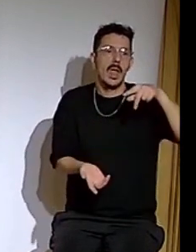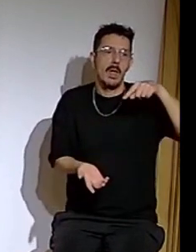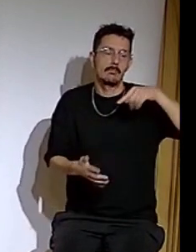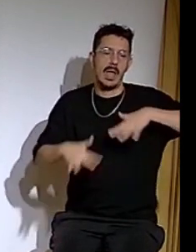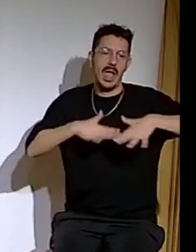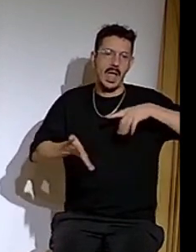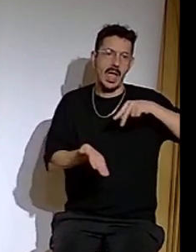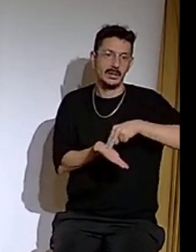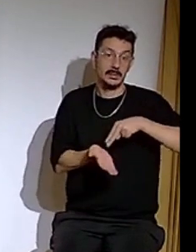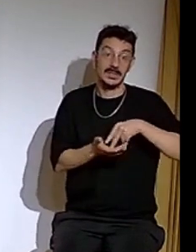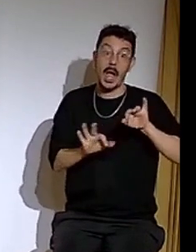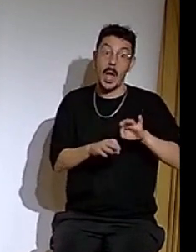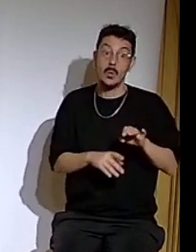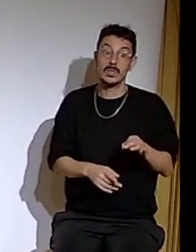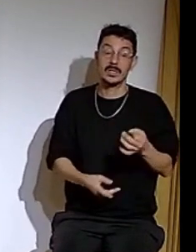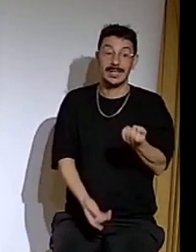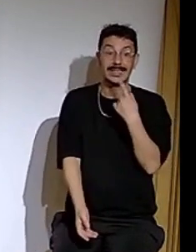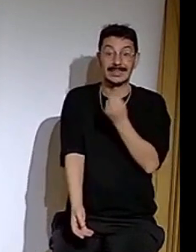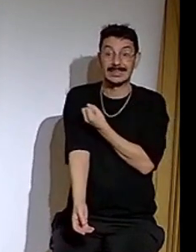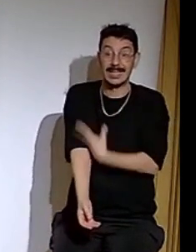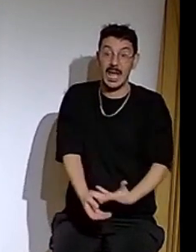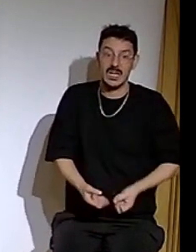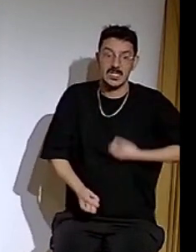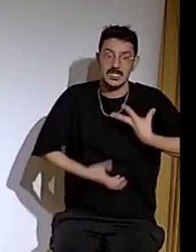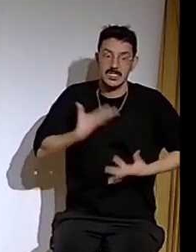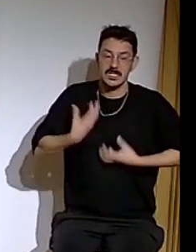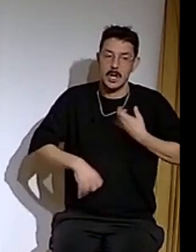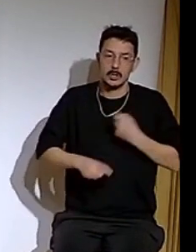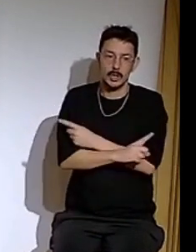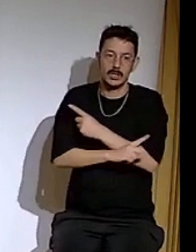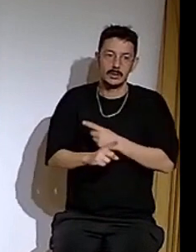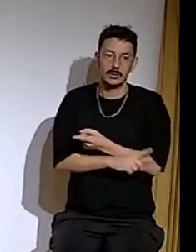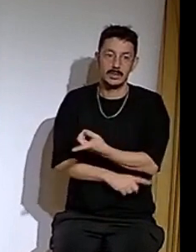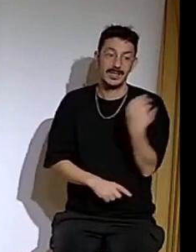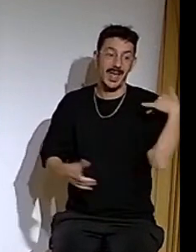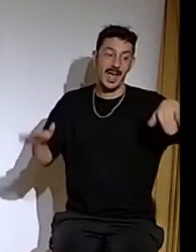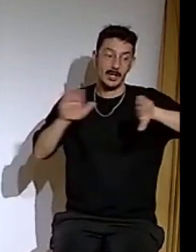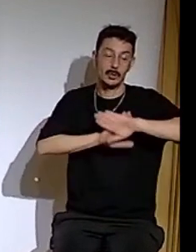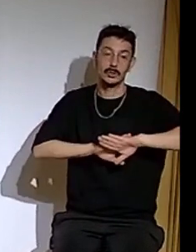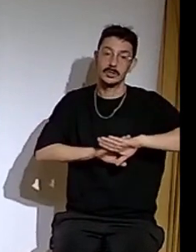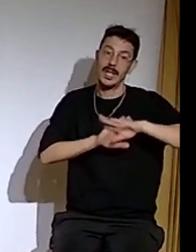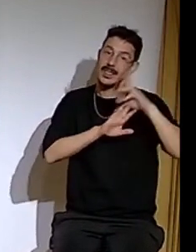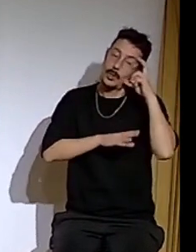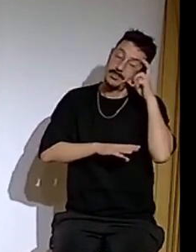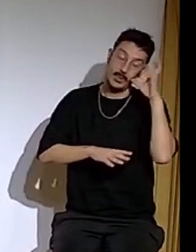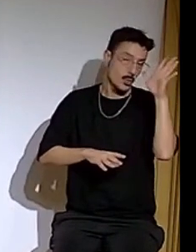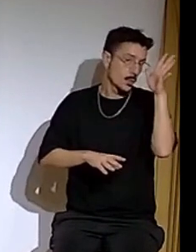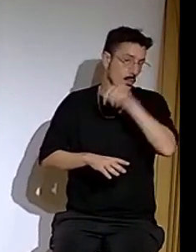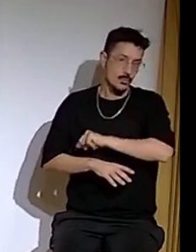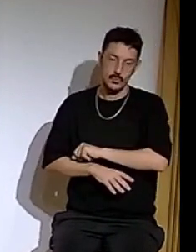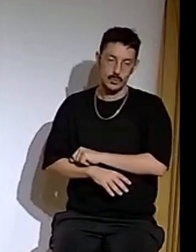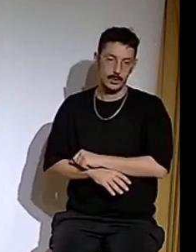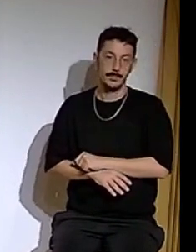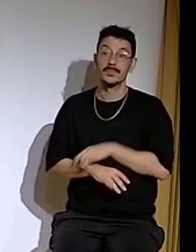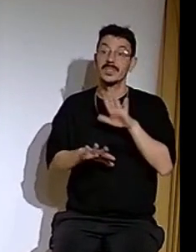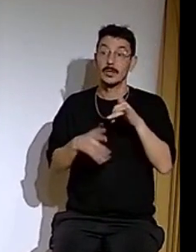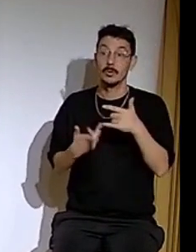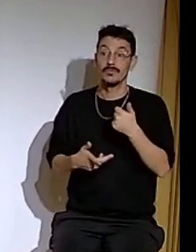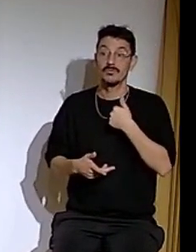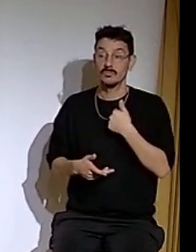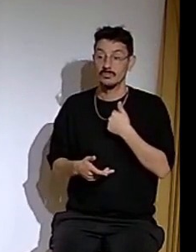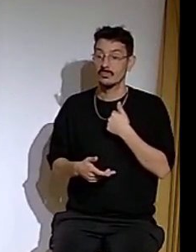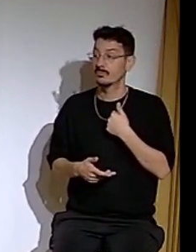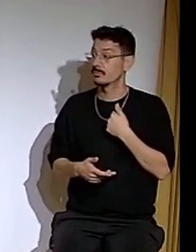Aunque me hierve la sangre y estoy nerviosa y Anoche no pude dormir pensando en esto entonces pues sí que